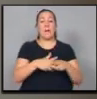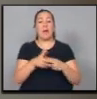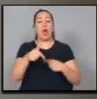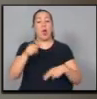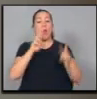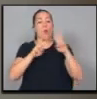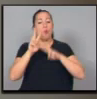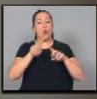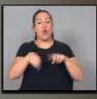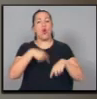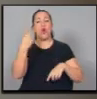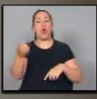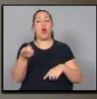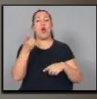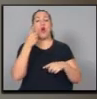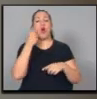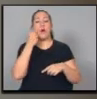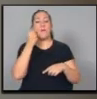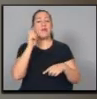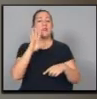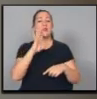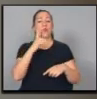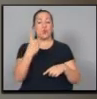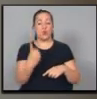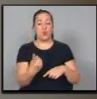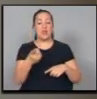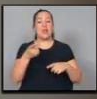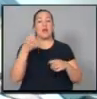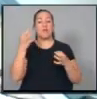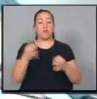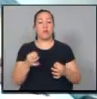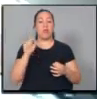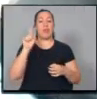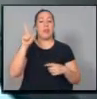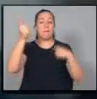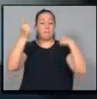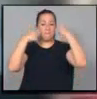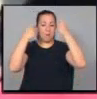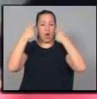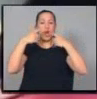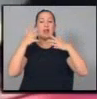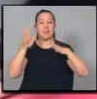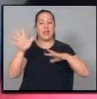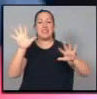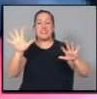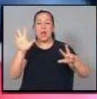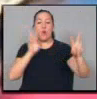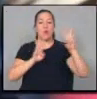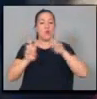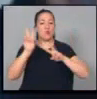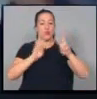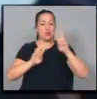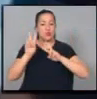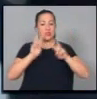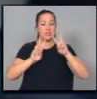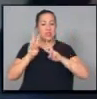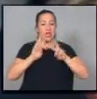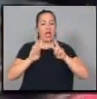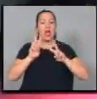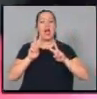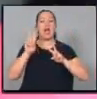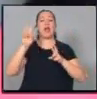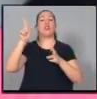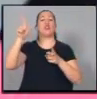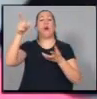a un carnicero, un hombre de 51 años, de nacionalidad paraguaya. Por eso ya lo están rastreando en el extranjero a través de